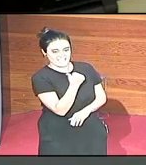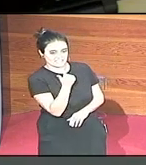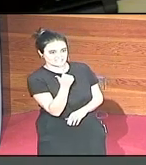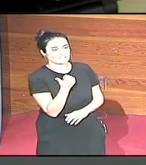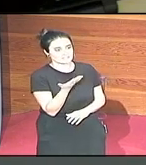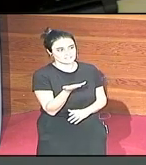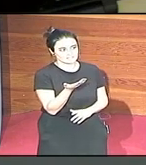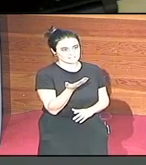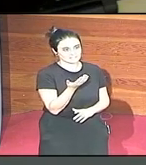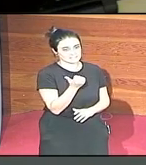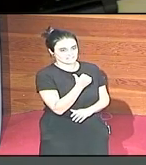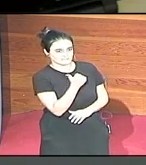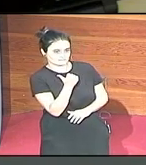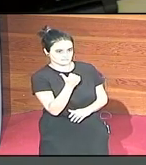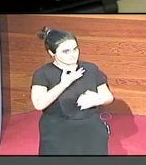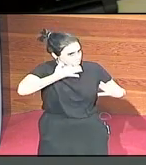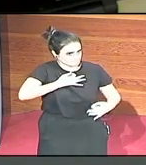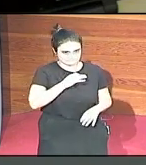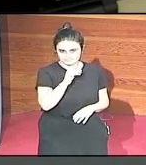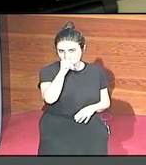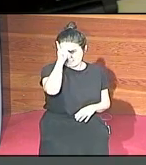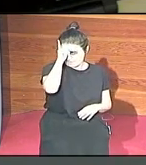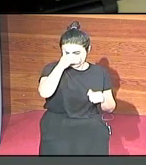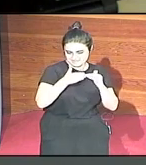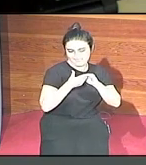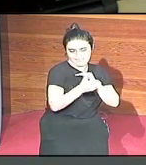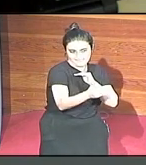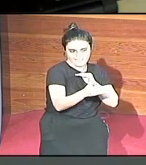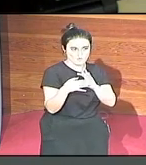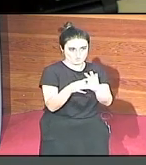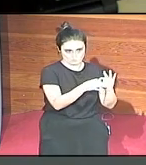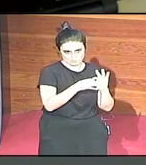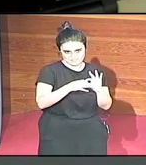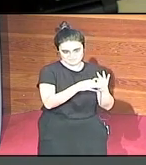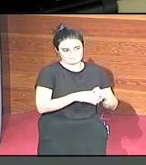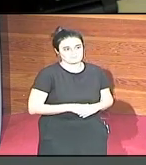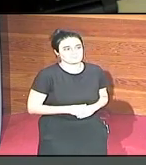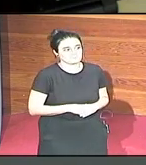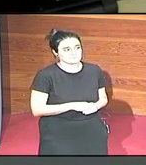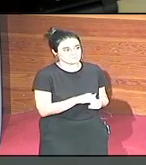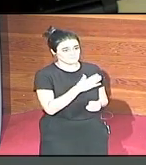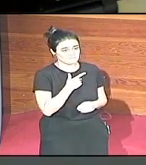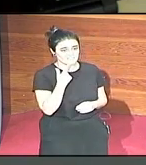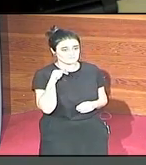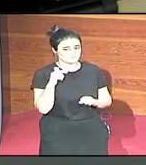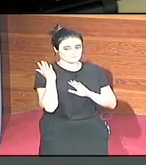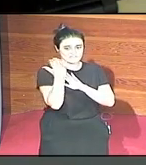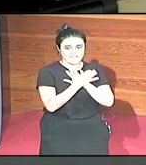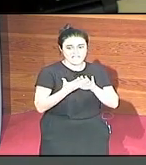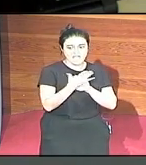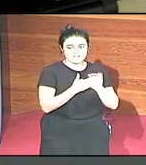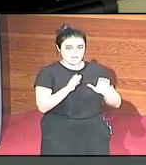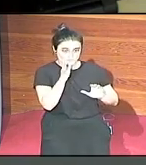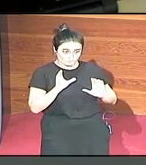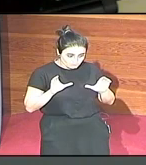de la Alemania, de la nueva, la futura Alemania unida. Estaba diciendo que las tropas